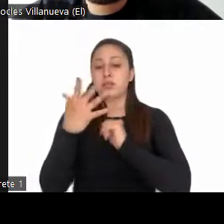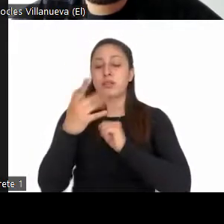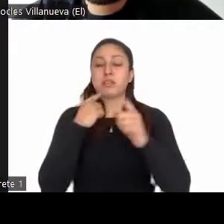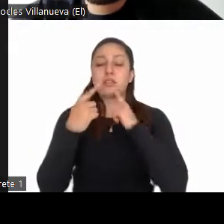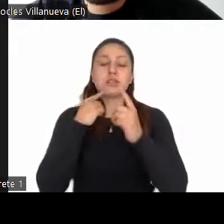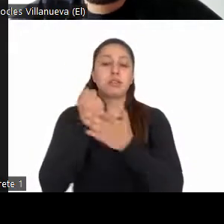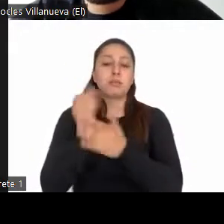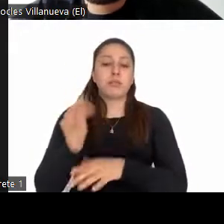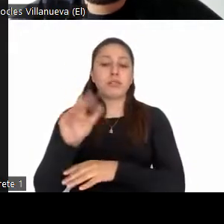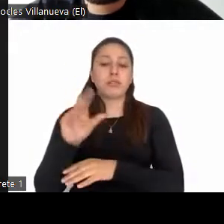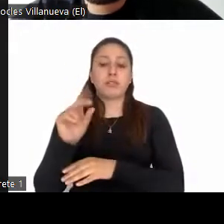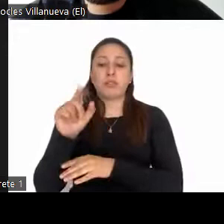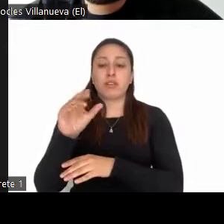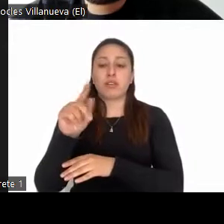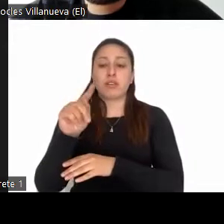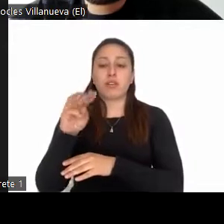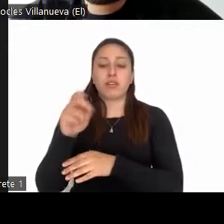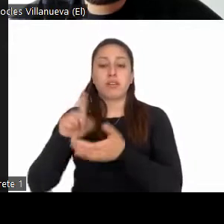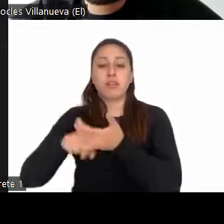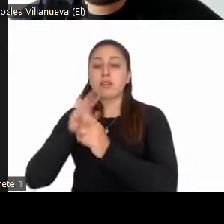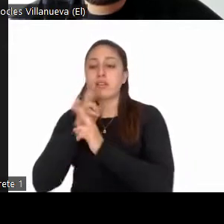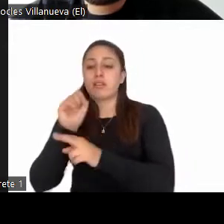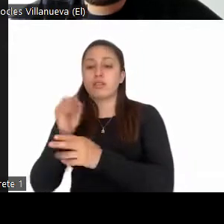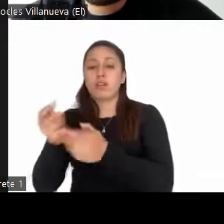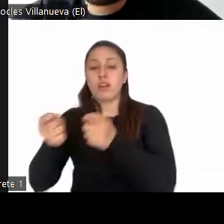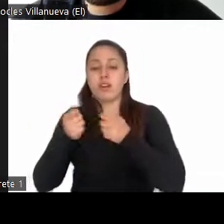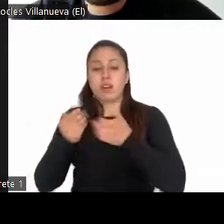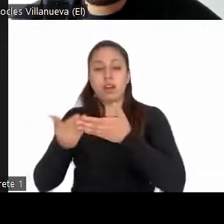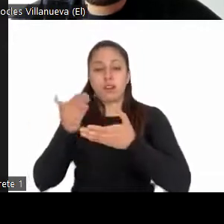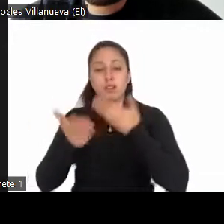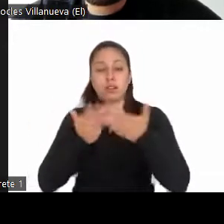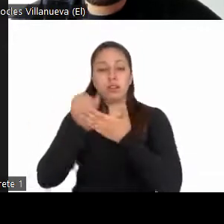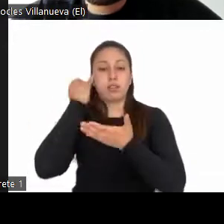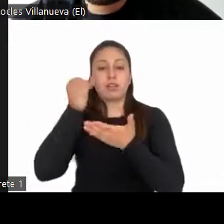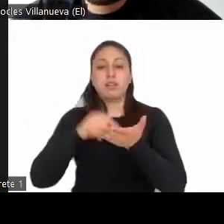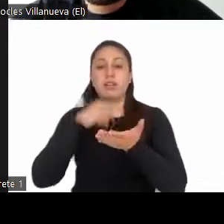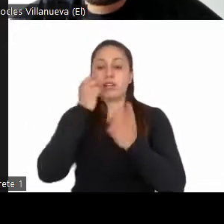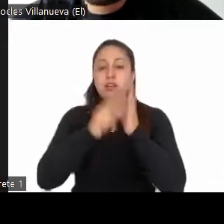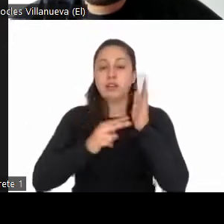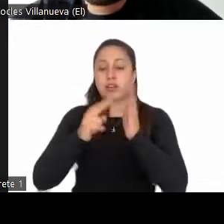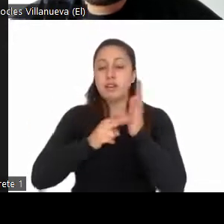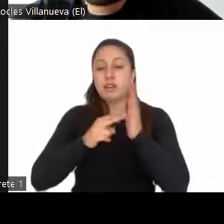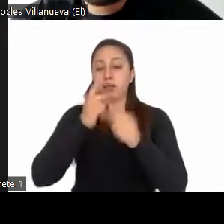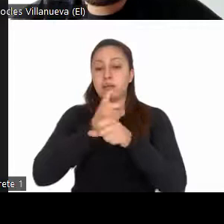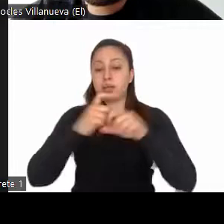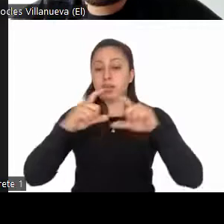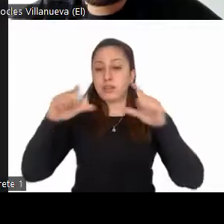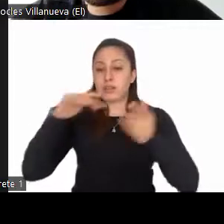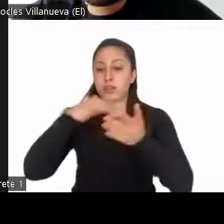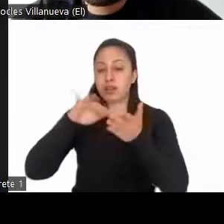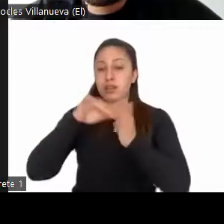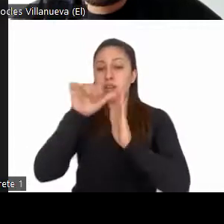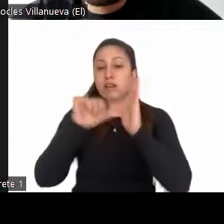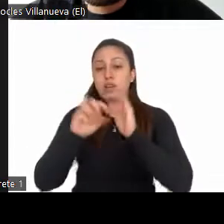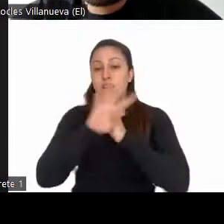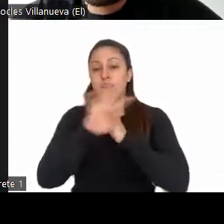dictamen en sentido positivo respecto a la iniciativa con proyecto de decreto por el que se reforma el primer párrafo del artículo 403 del Código